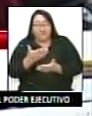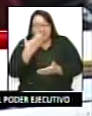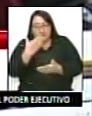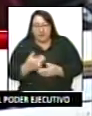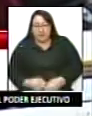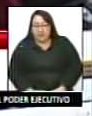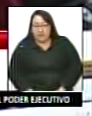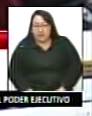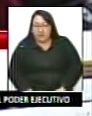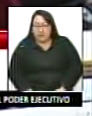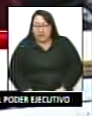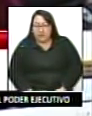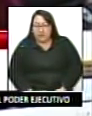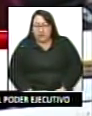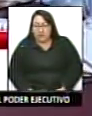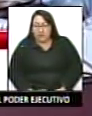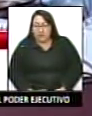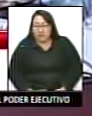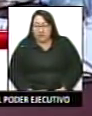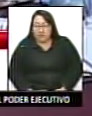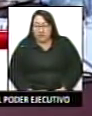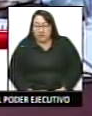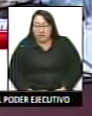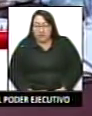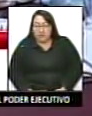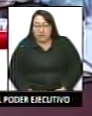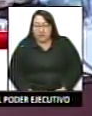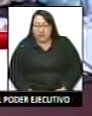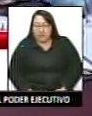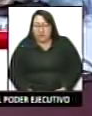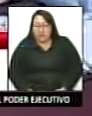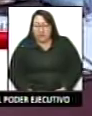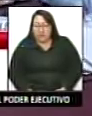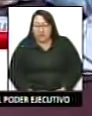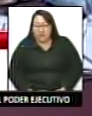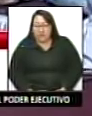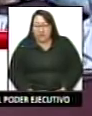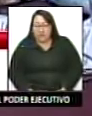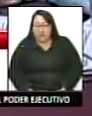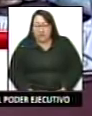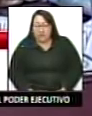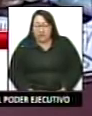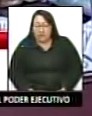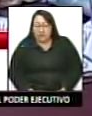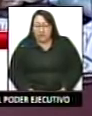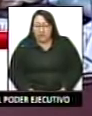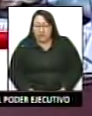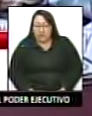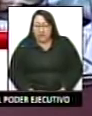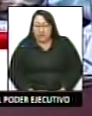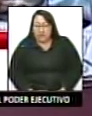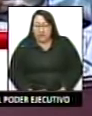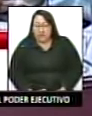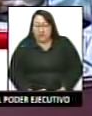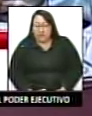Muchas gracias. Gracias. Acá en la mesa hay dos pedidos de palabra, quedan pendientes. Uno, dos, tres.